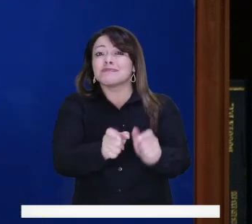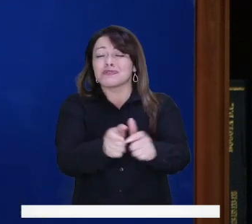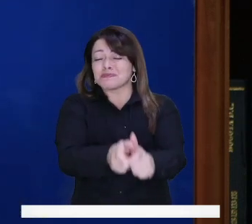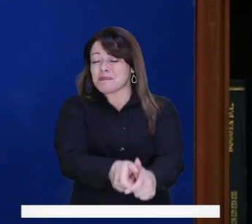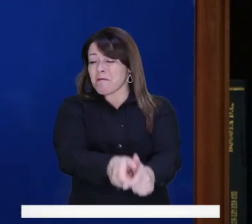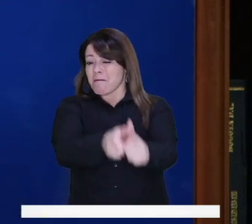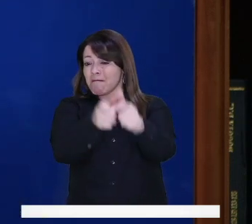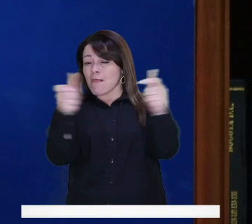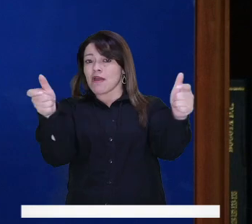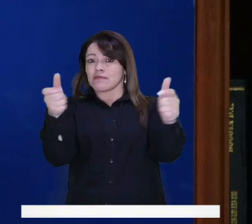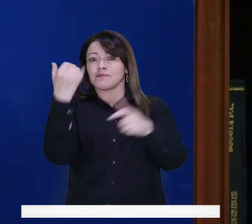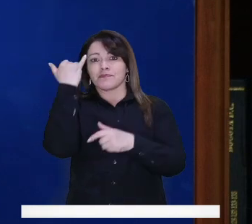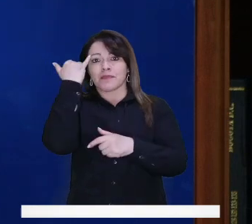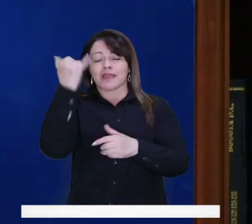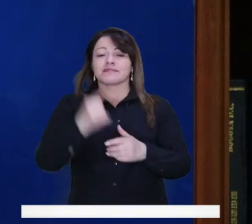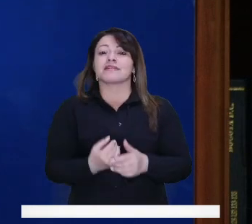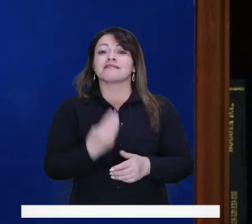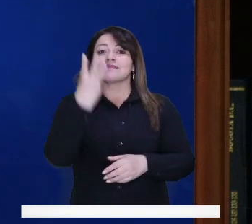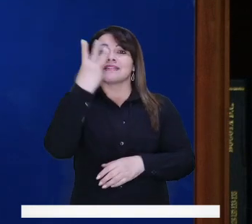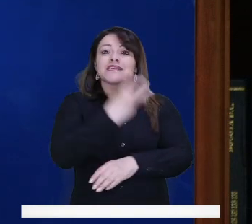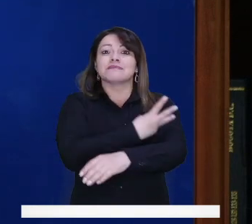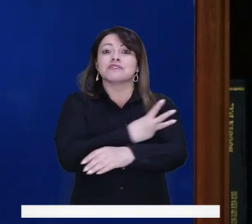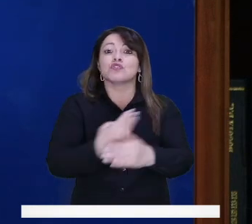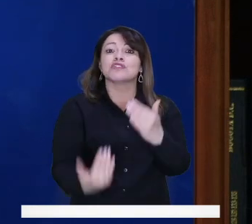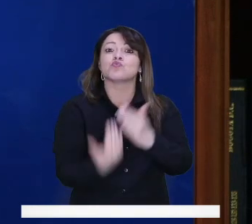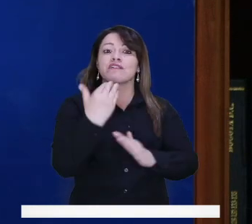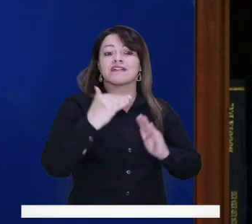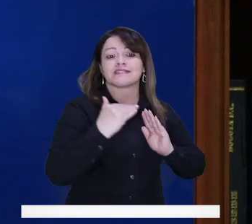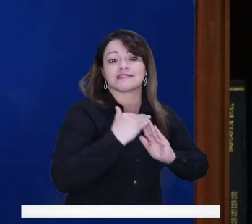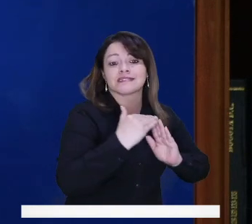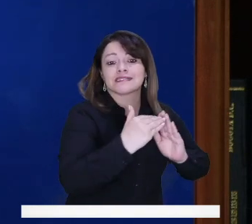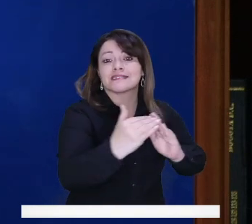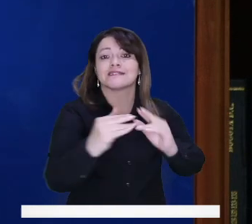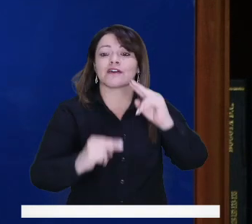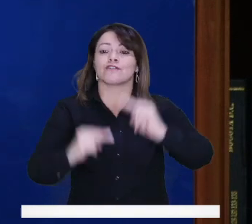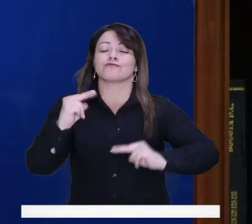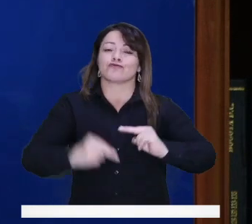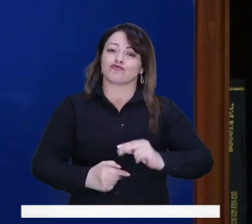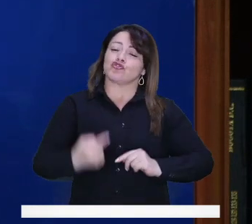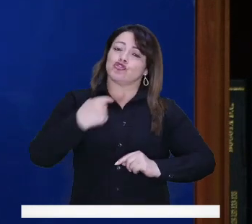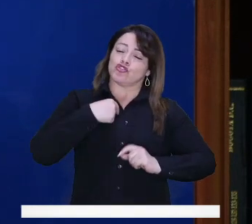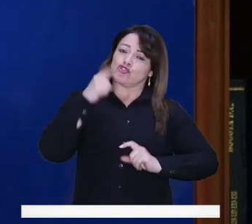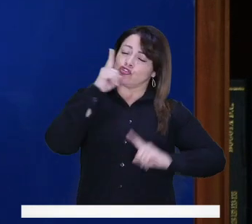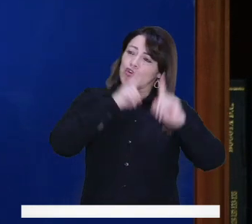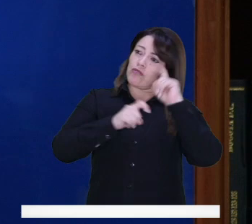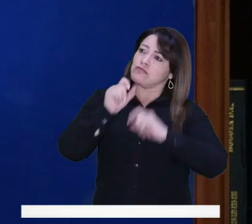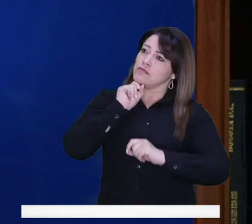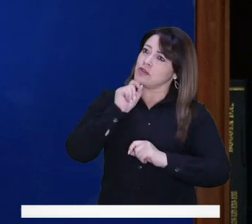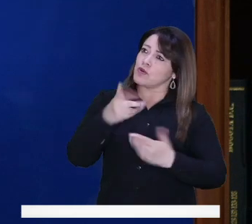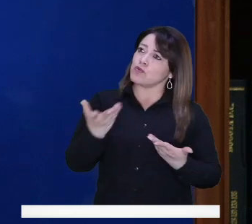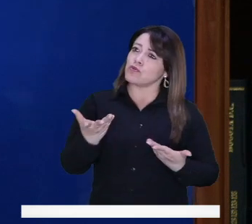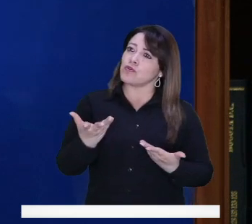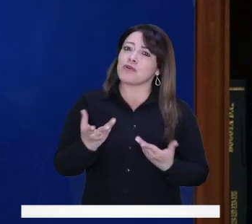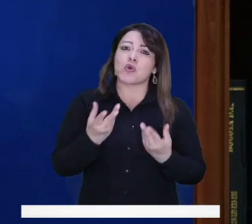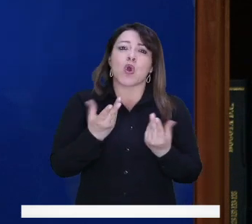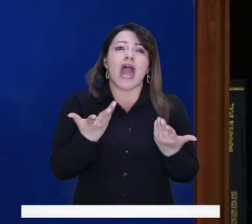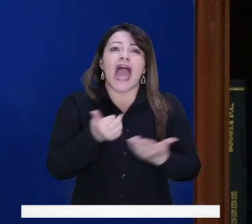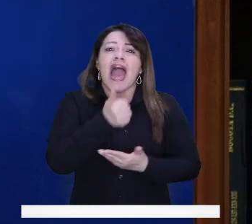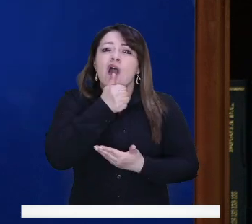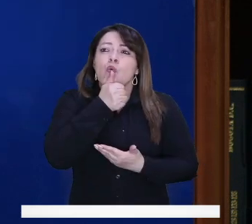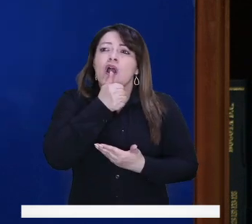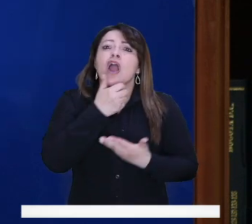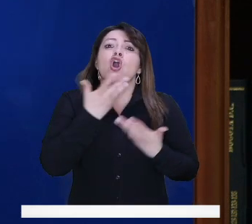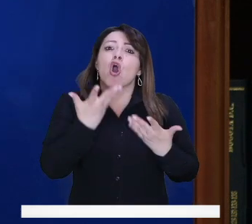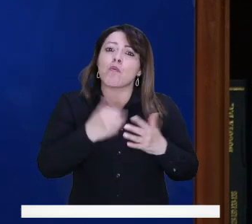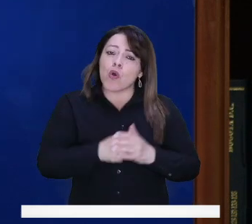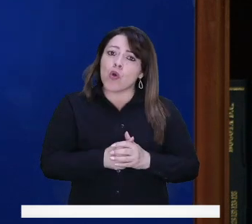12 millones de personas más, y 3 millones de nuevas viviendas. Y la pregunta que yo siempre hice a lo largo de todo el debate, ¿y de dónde viene el